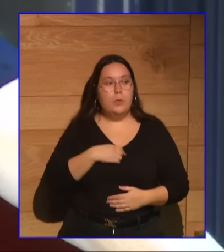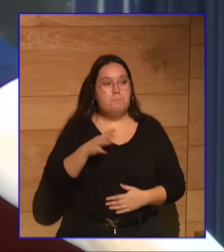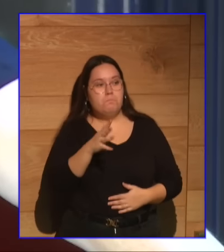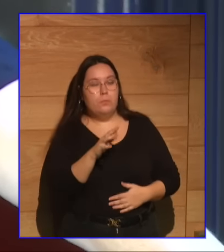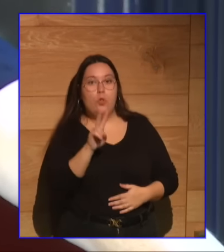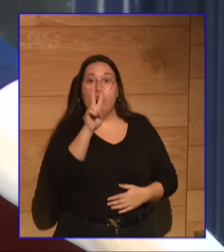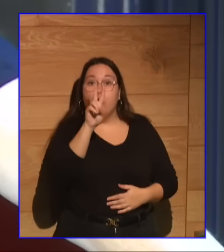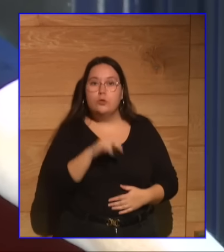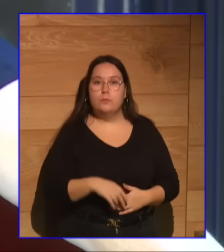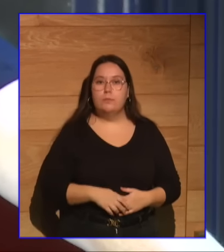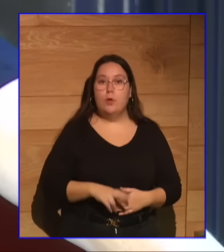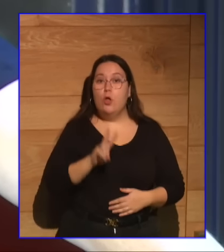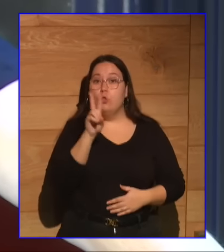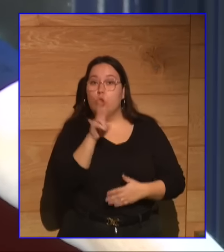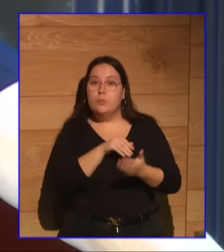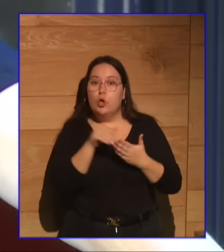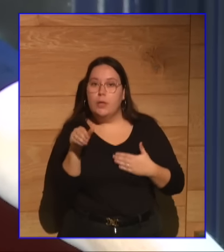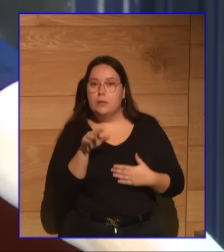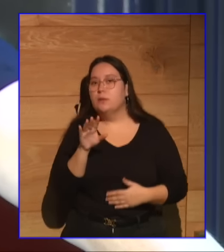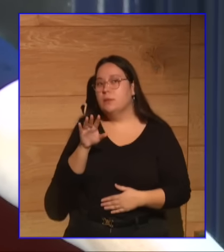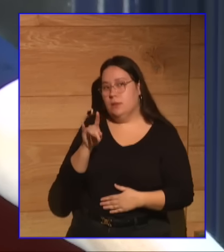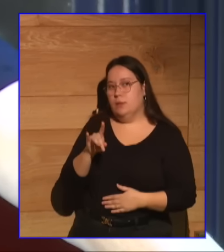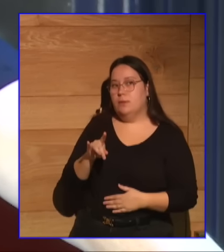alto, 2. ¿$2 millones? Sí.